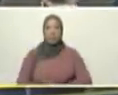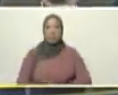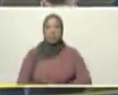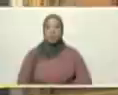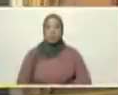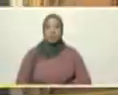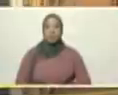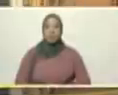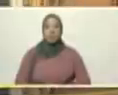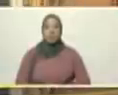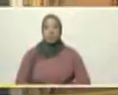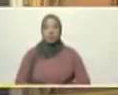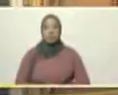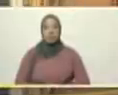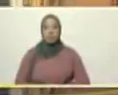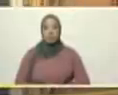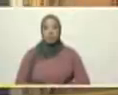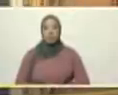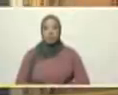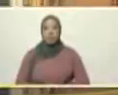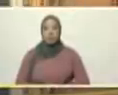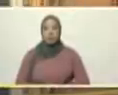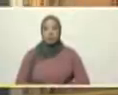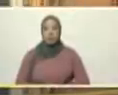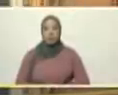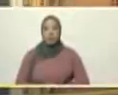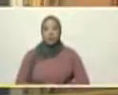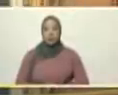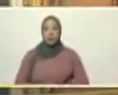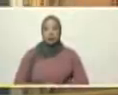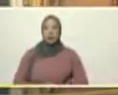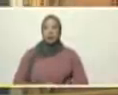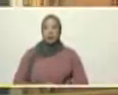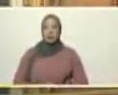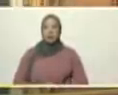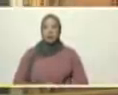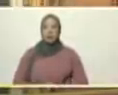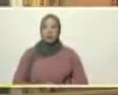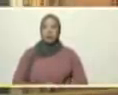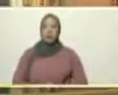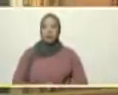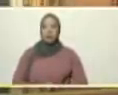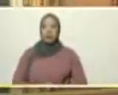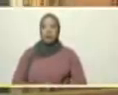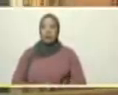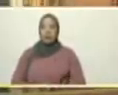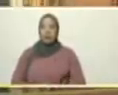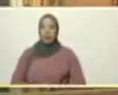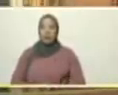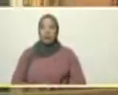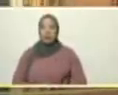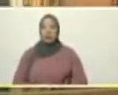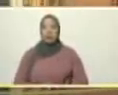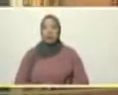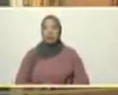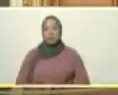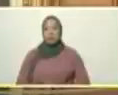Bem-vindo. Yo escuché su ponencia ayer de Sabrina da Fonseca Borges.